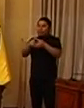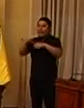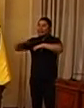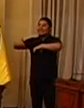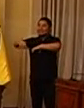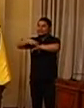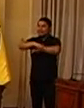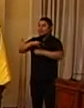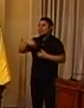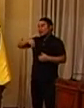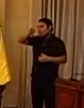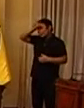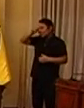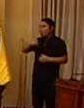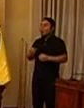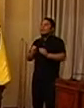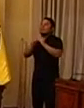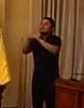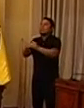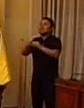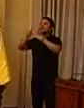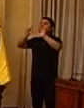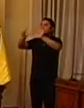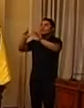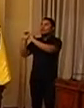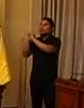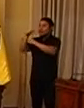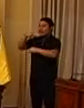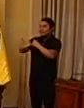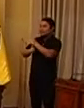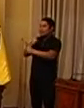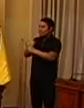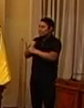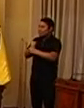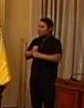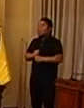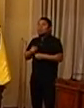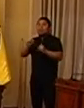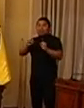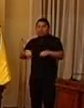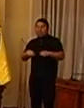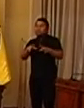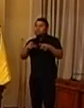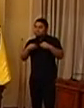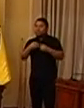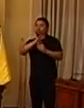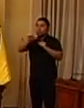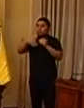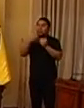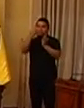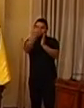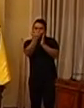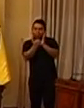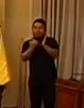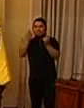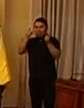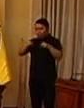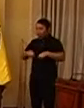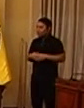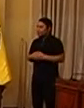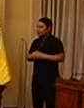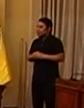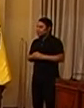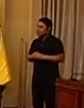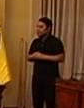de la República, programado para el 7 de octubre del presente año, de conformidad con las consideraciones expuestas en el presente acuerdo.